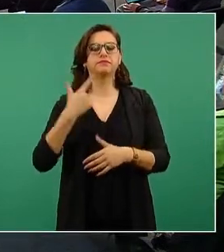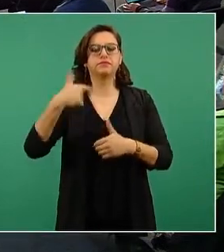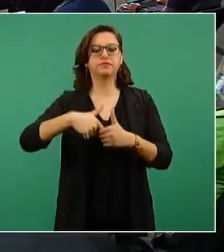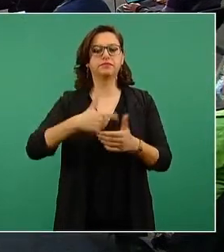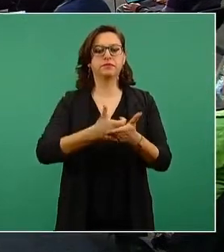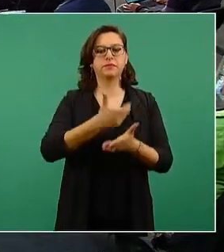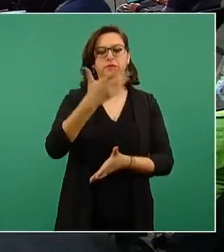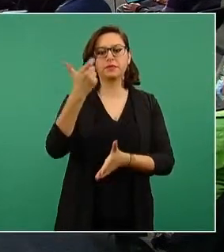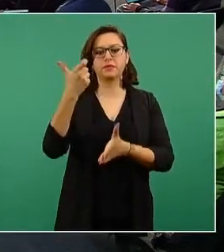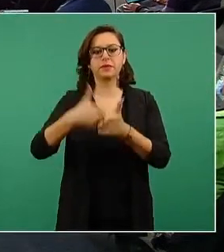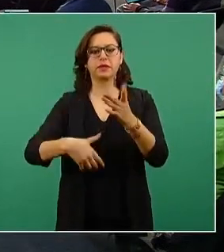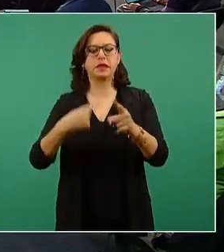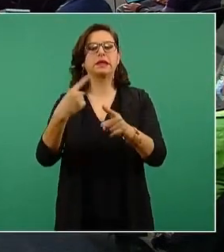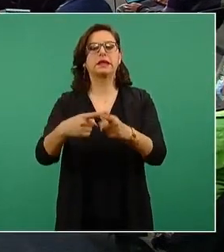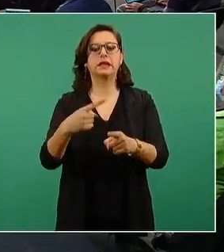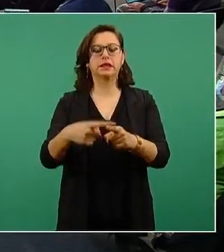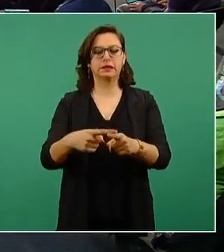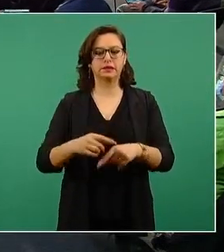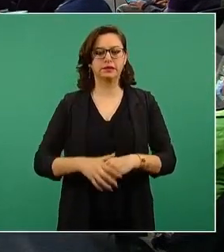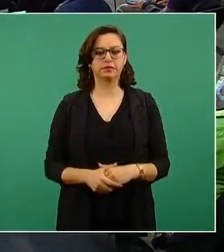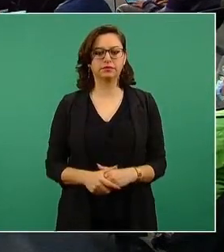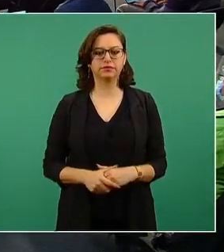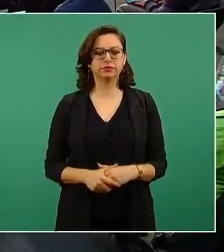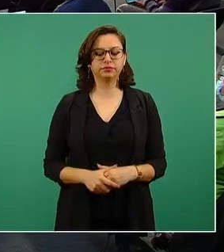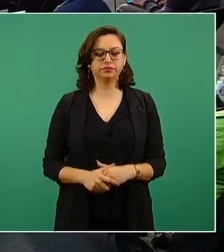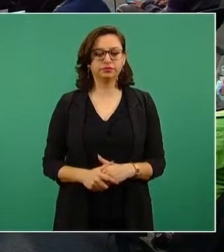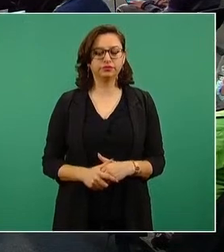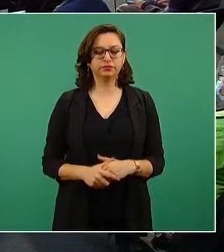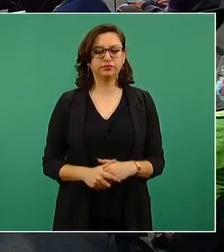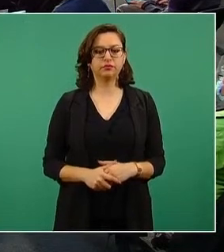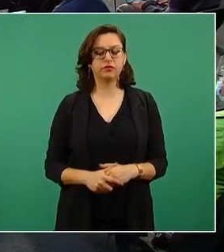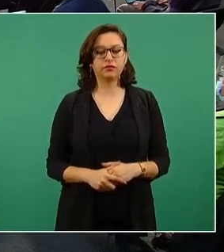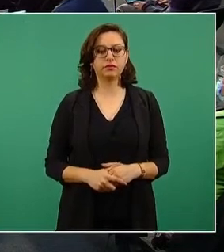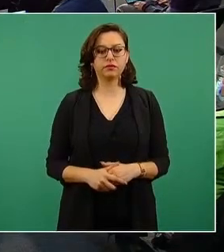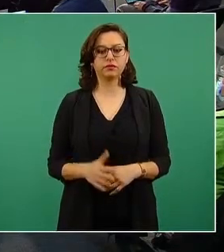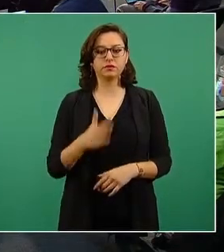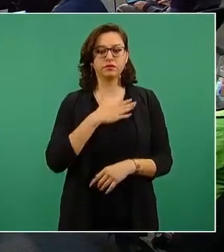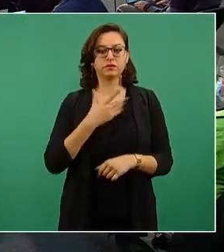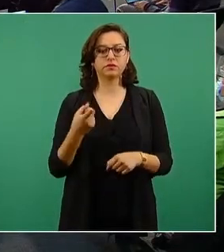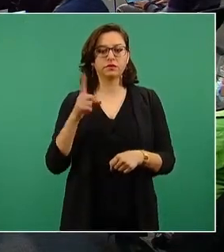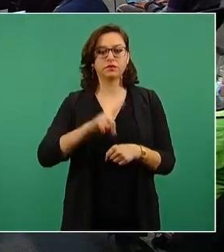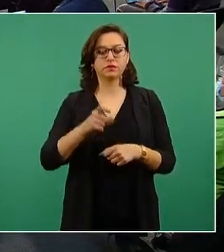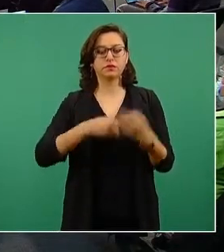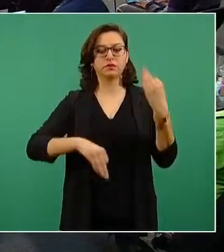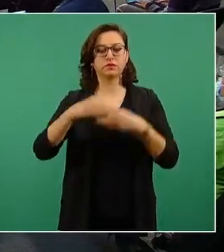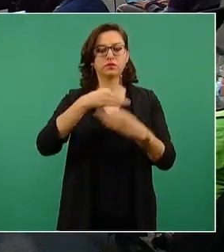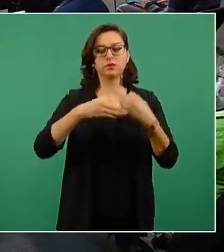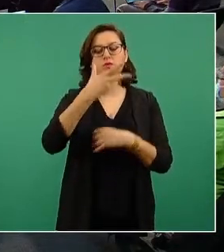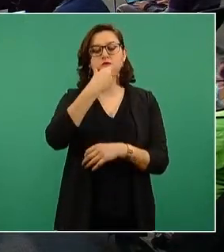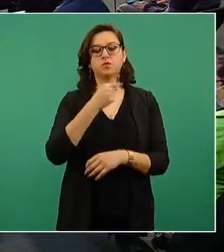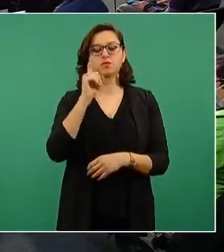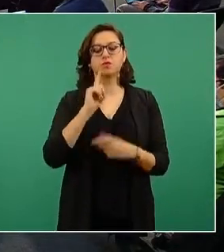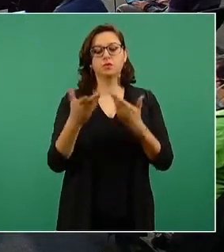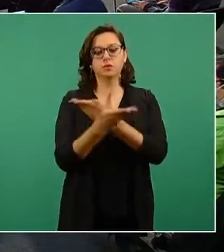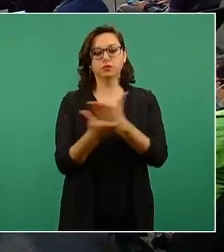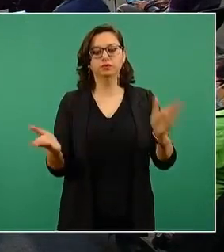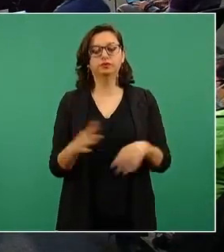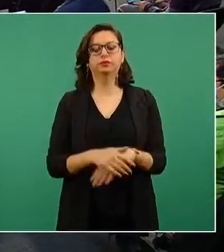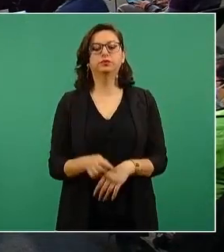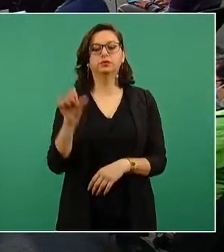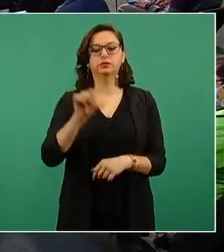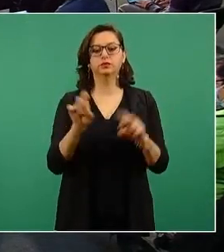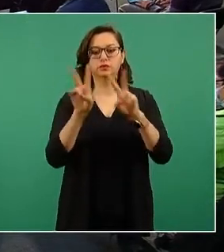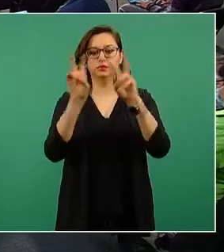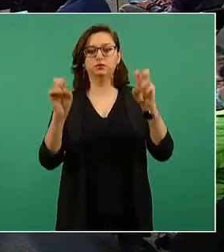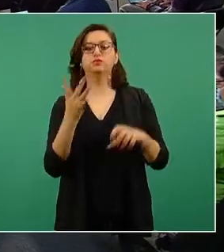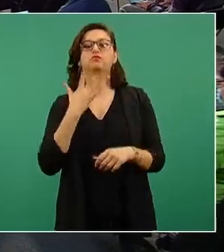señor presidente. Buenos días a todas y a todos. El día de hoy les voy a presentar el quién es quién en los precios de los